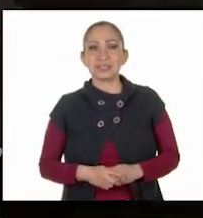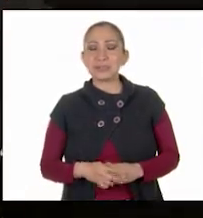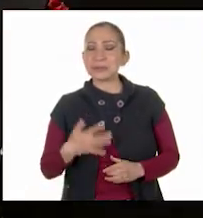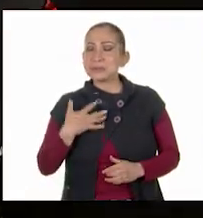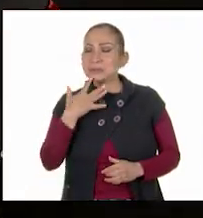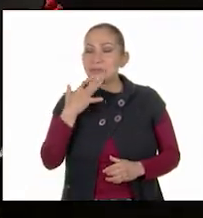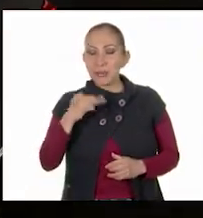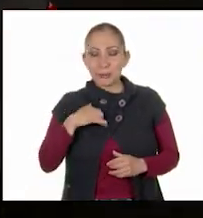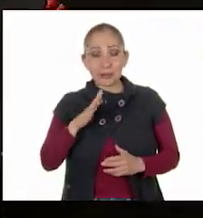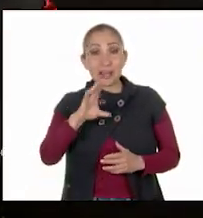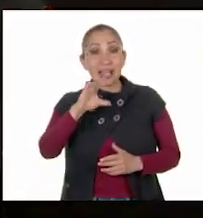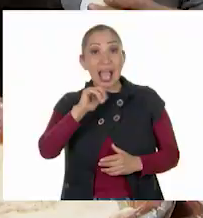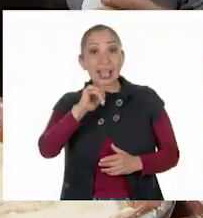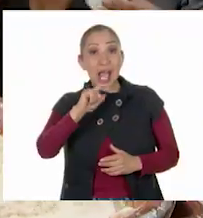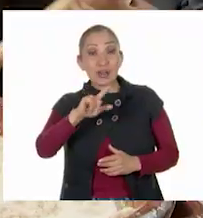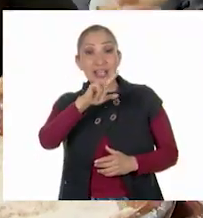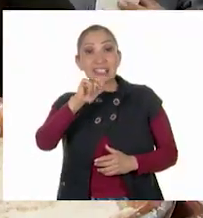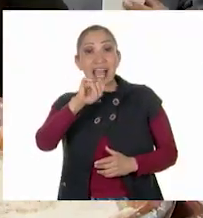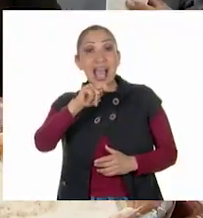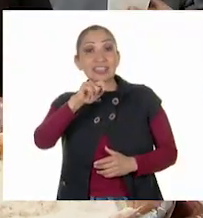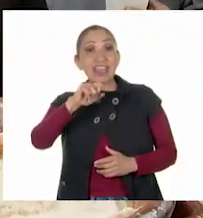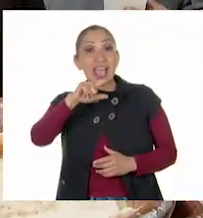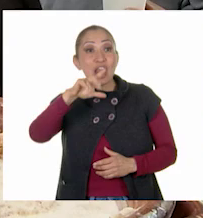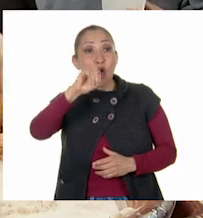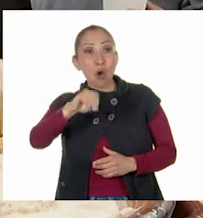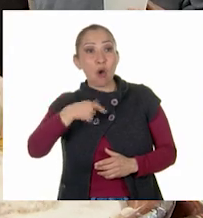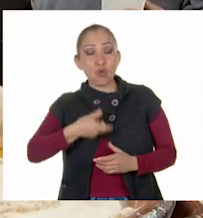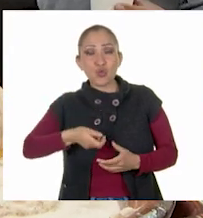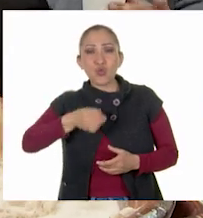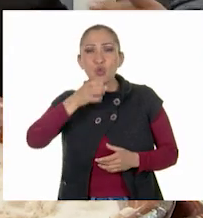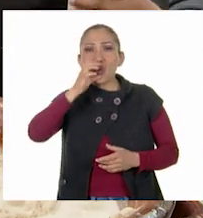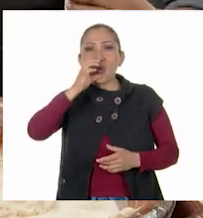Refrescante espuma de cacao de Zacatelco.